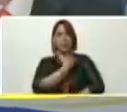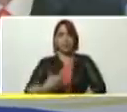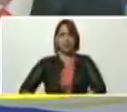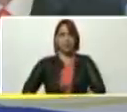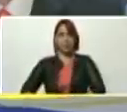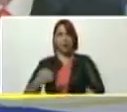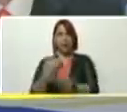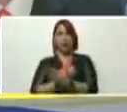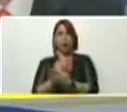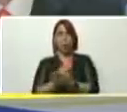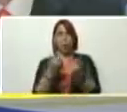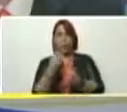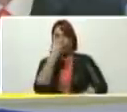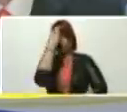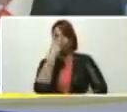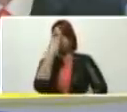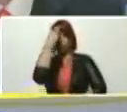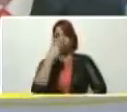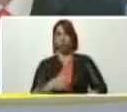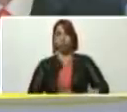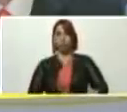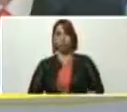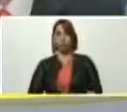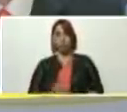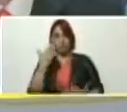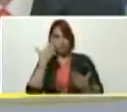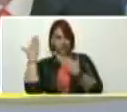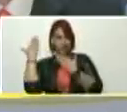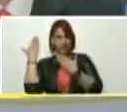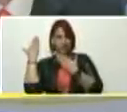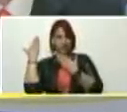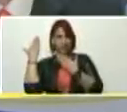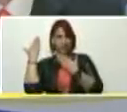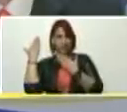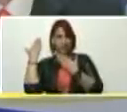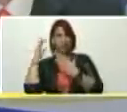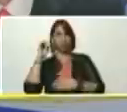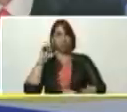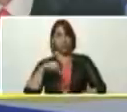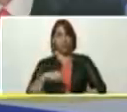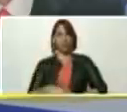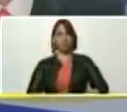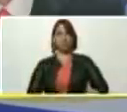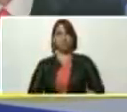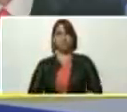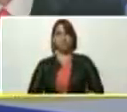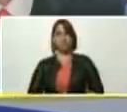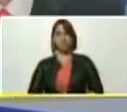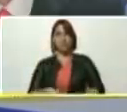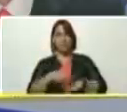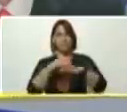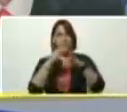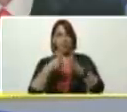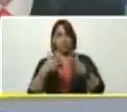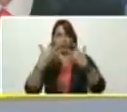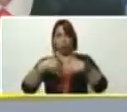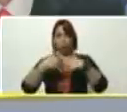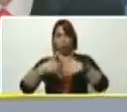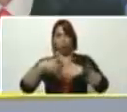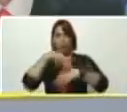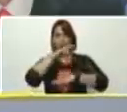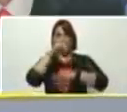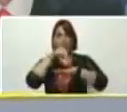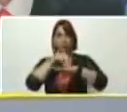El Aissami. Y bueno, teniendo presente ministro de Industria Nacional,